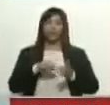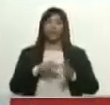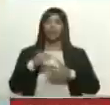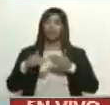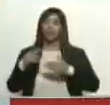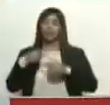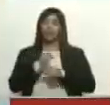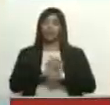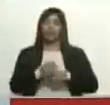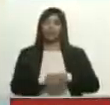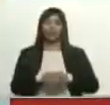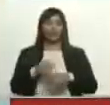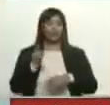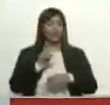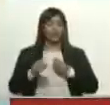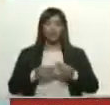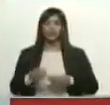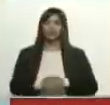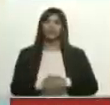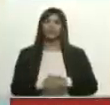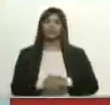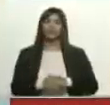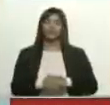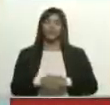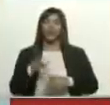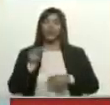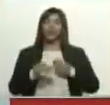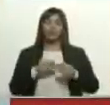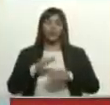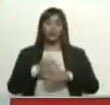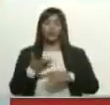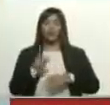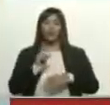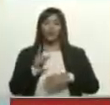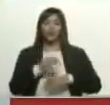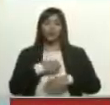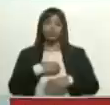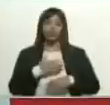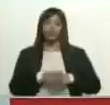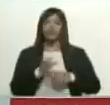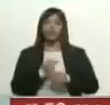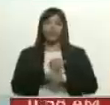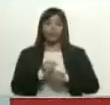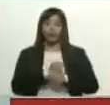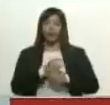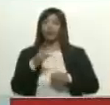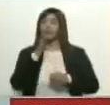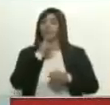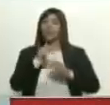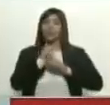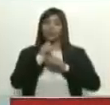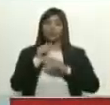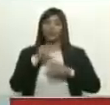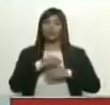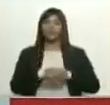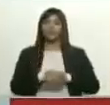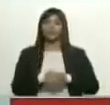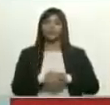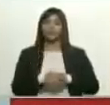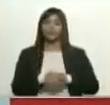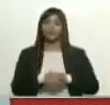los trabajadores. No lo hicieron. No lo hicieron porque no son ni trabajadores ni líderes sindicales.